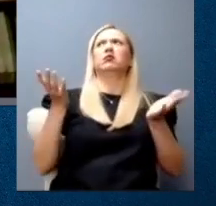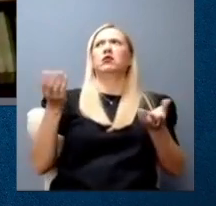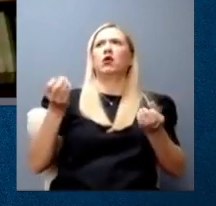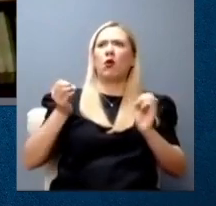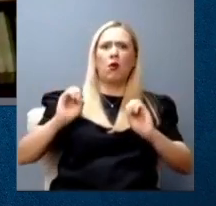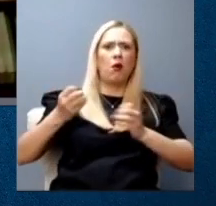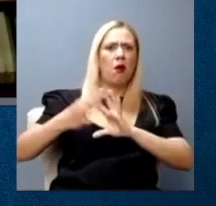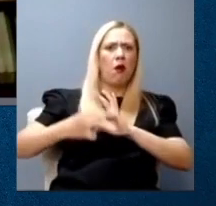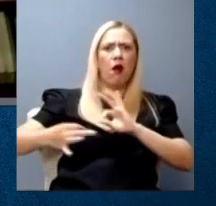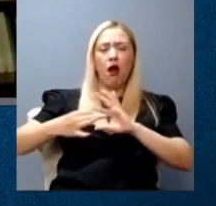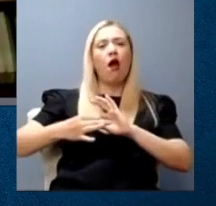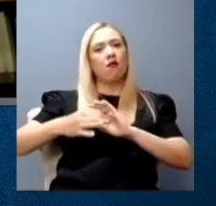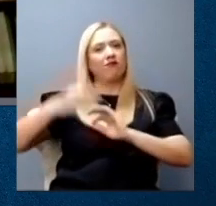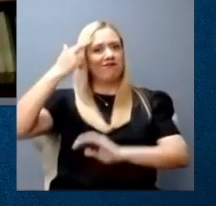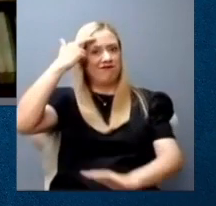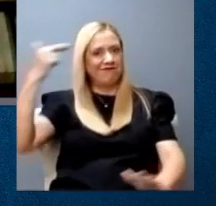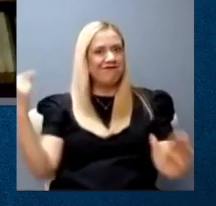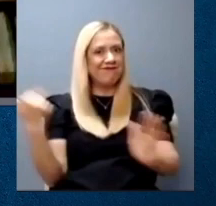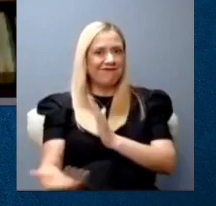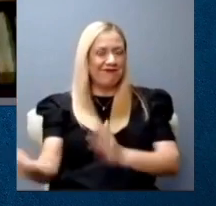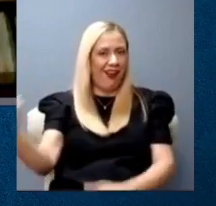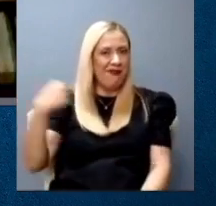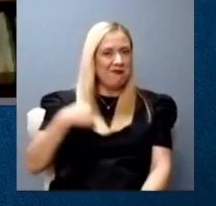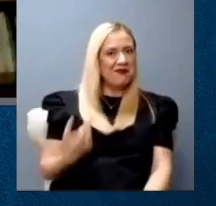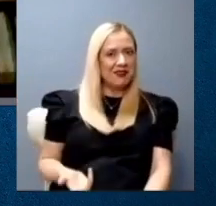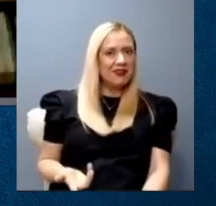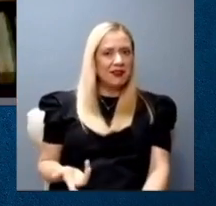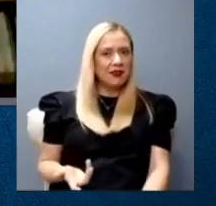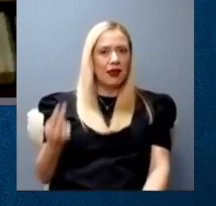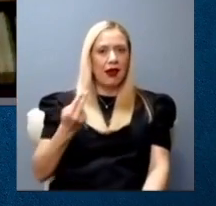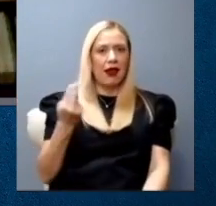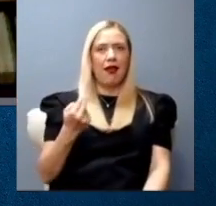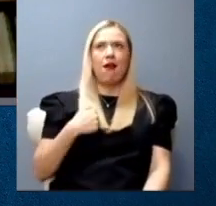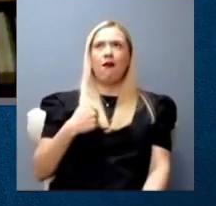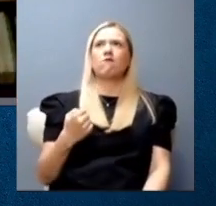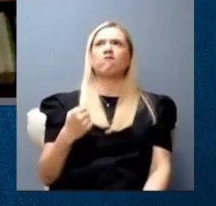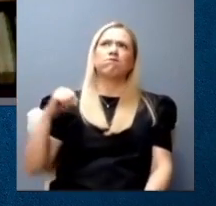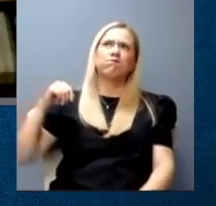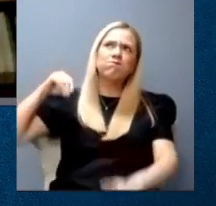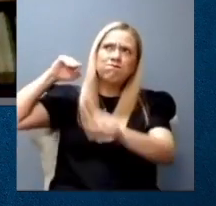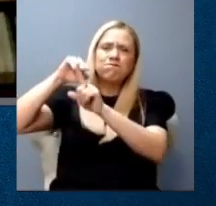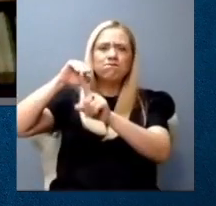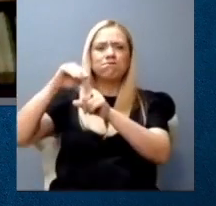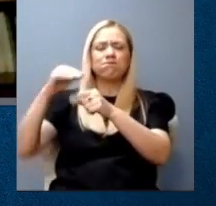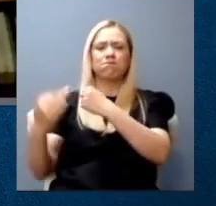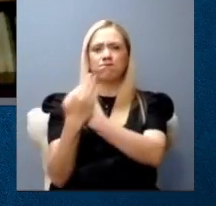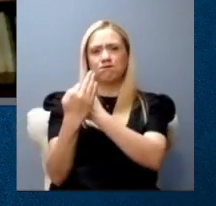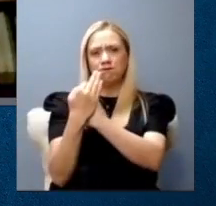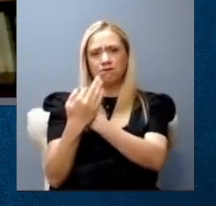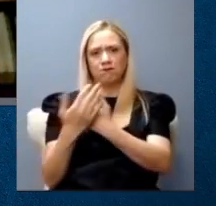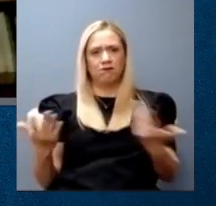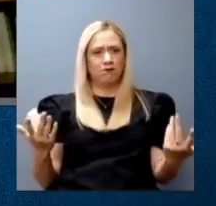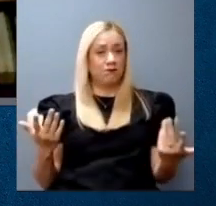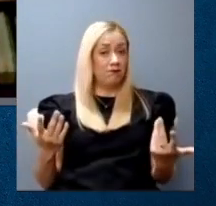los derechos humanos. Y esos mecanismos de protección Sí,